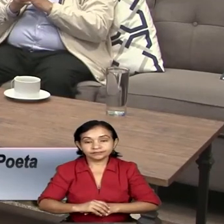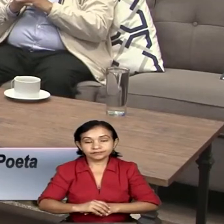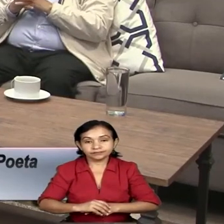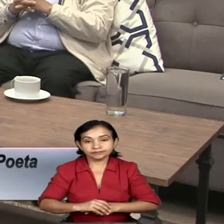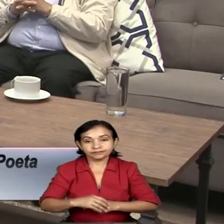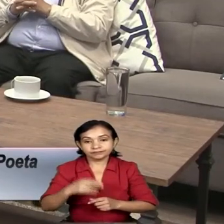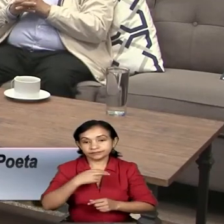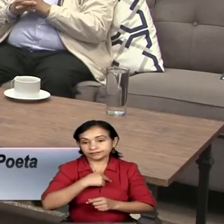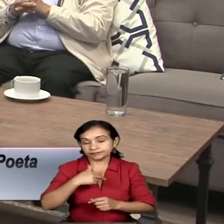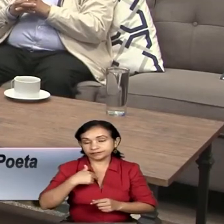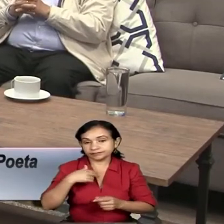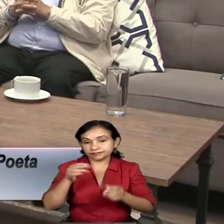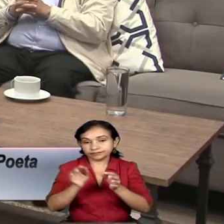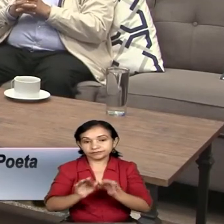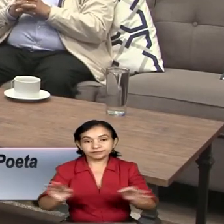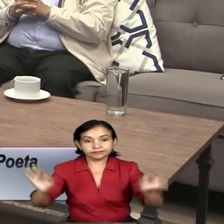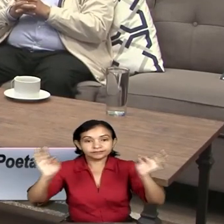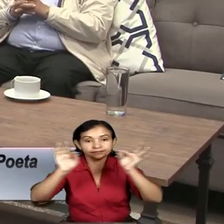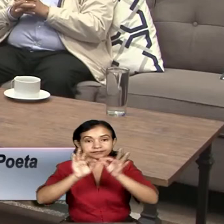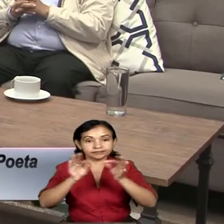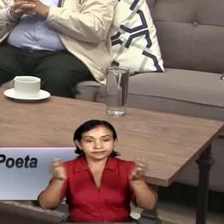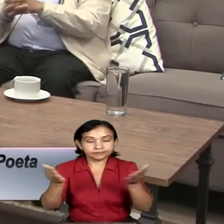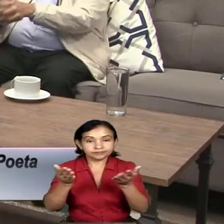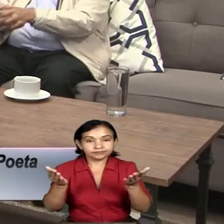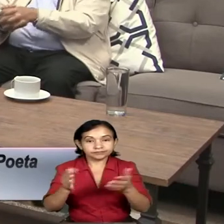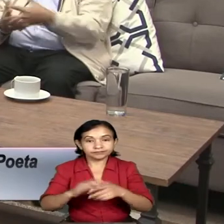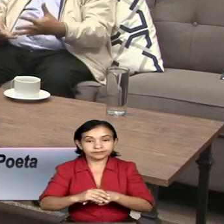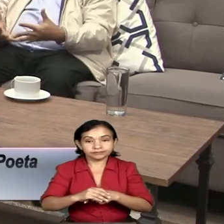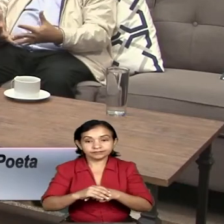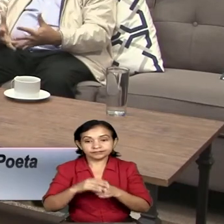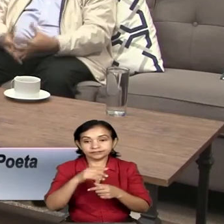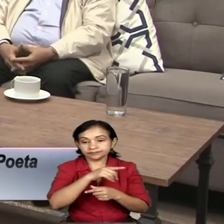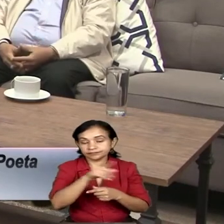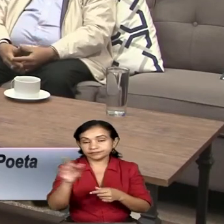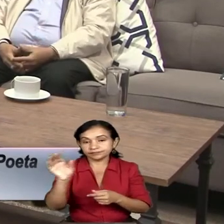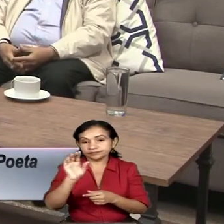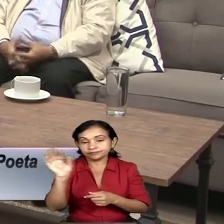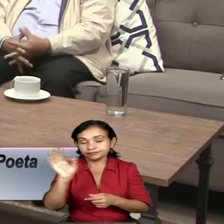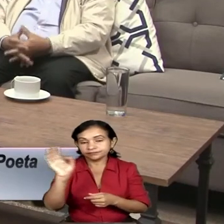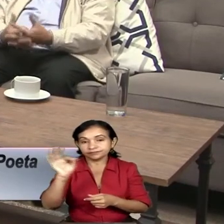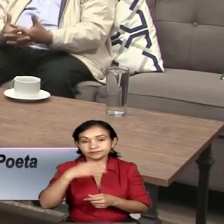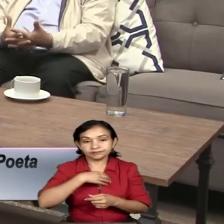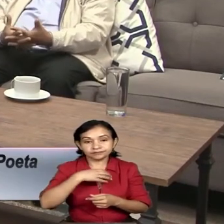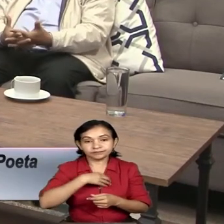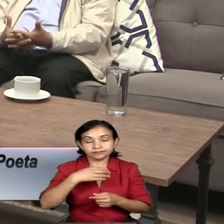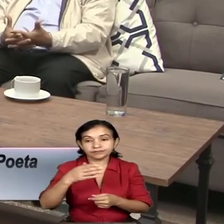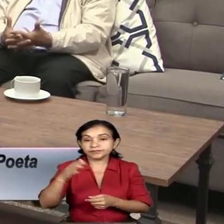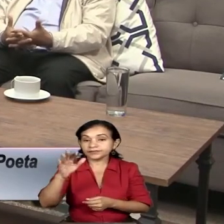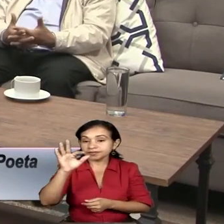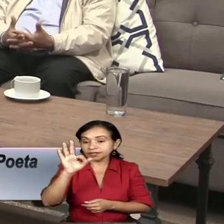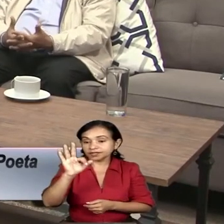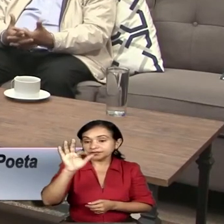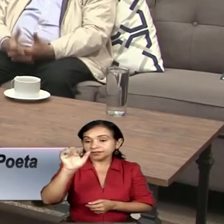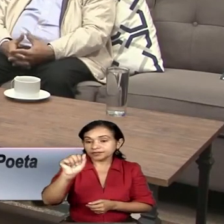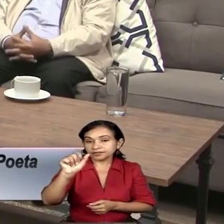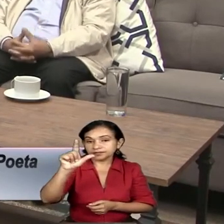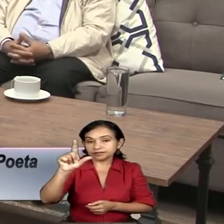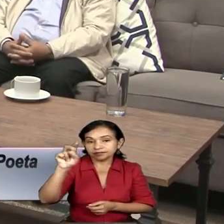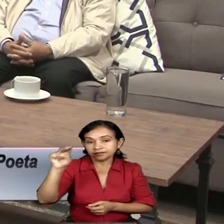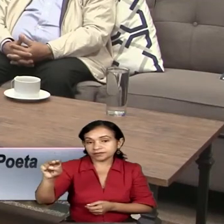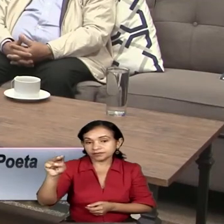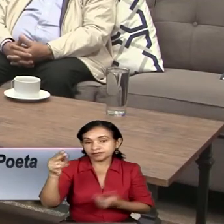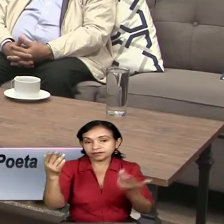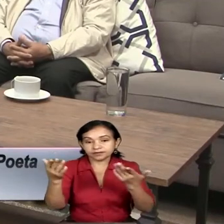hacer una simbiosis con eso. Esa es su razón de existir. Exacto. El Frente Sandinista sin el pueblo no tiene razón de